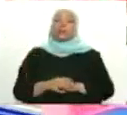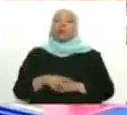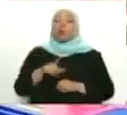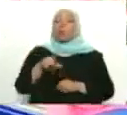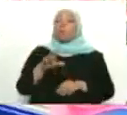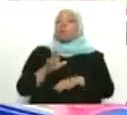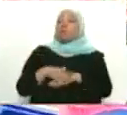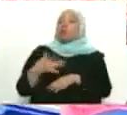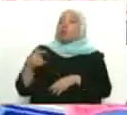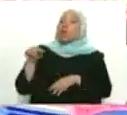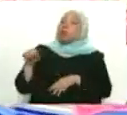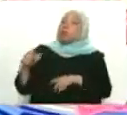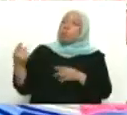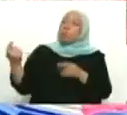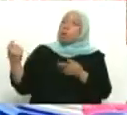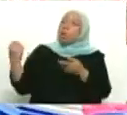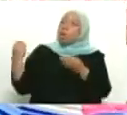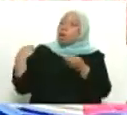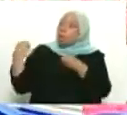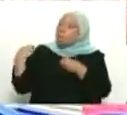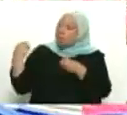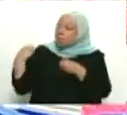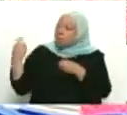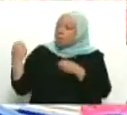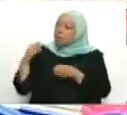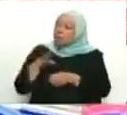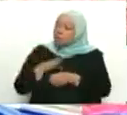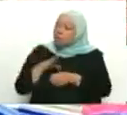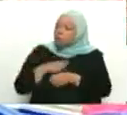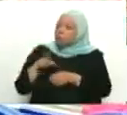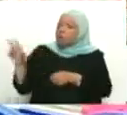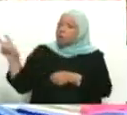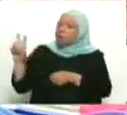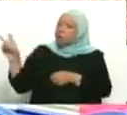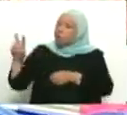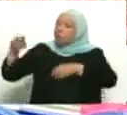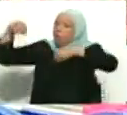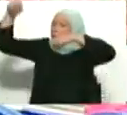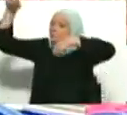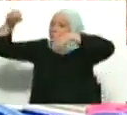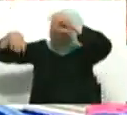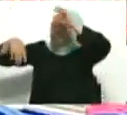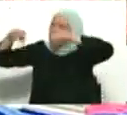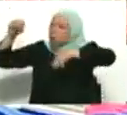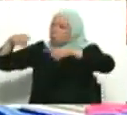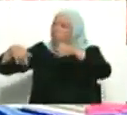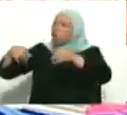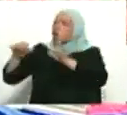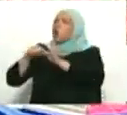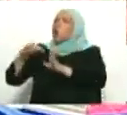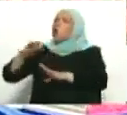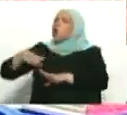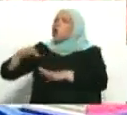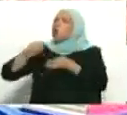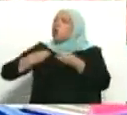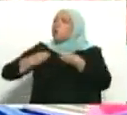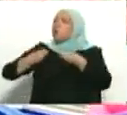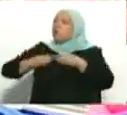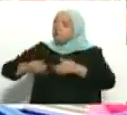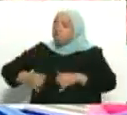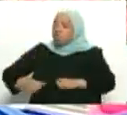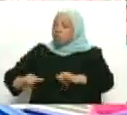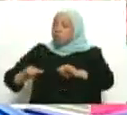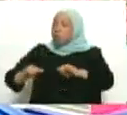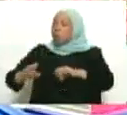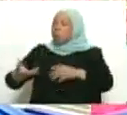pediste que bombardearan tu propio país? ¿Dónde están tus hijos? ¿Dónde los